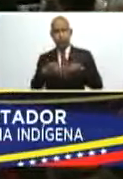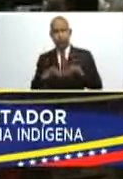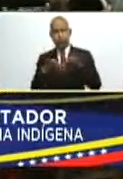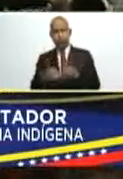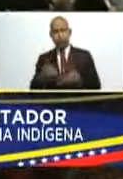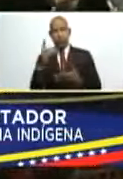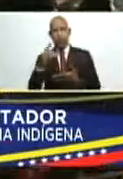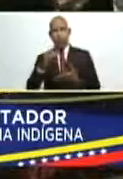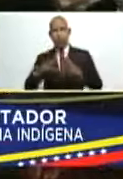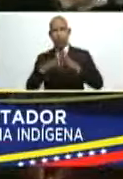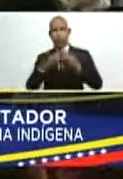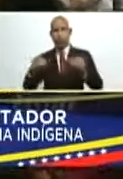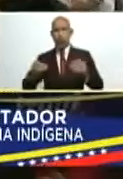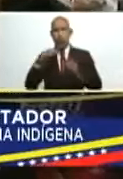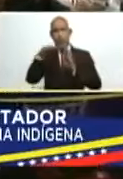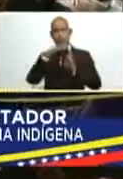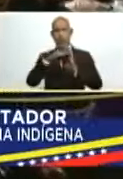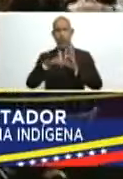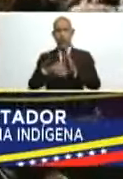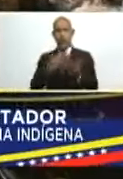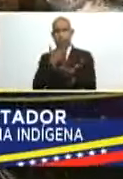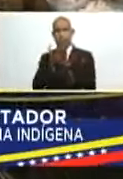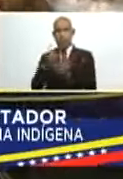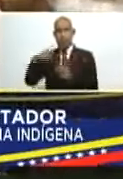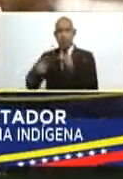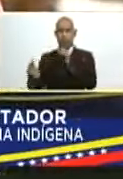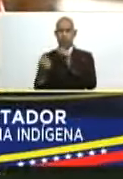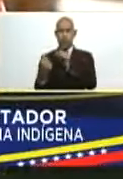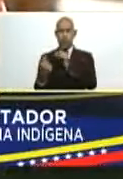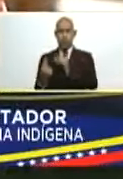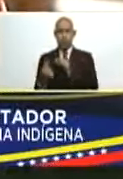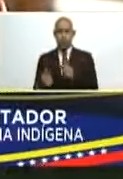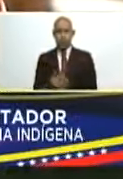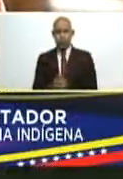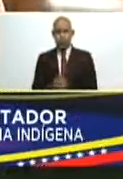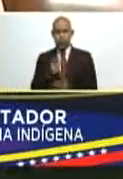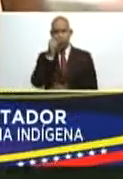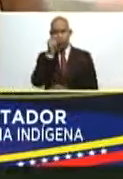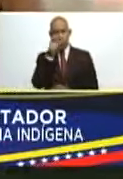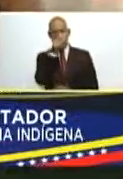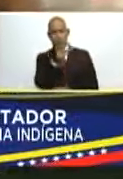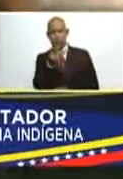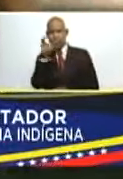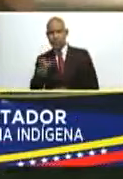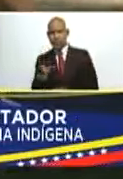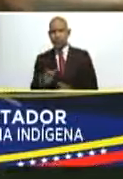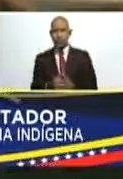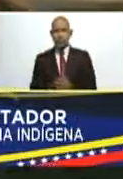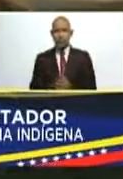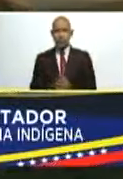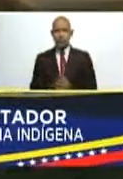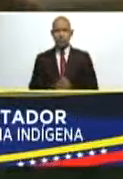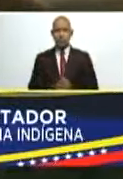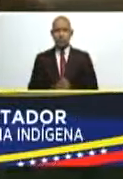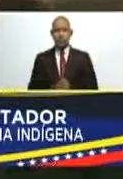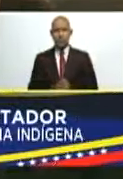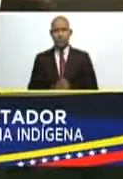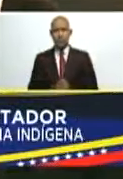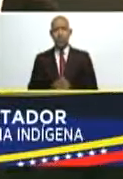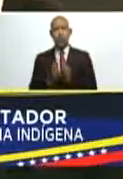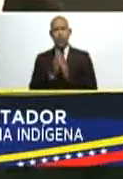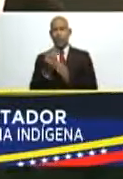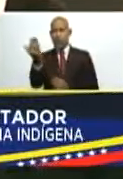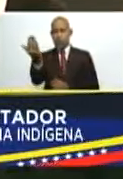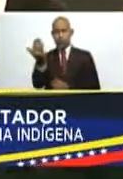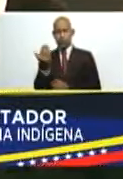todas las propuestas surgidas en este debate. Yo pediría, por favor, que los compañeros del Movimiento Afro, el historiador Pellicer, se acercaran